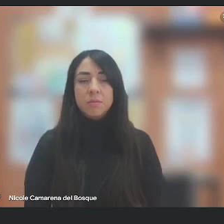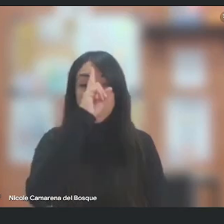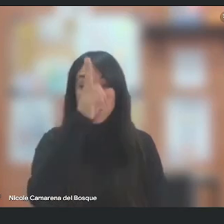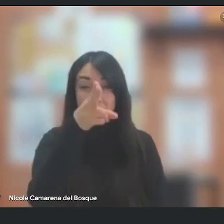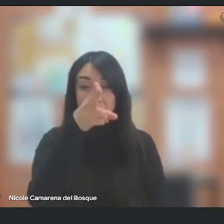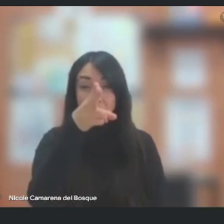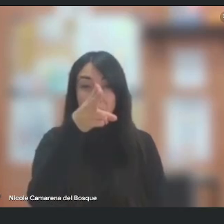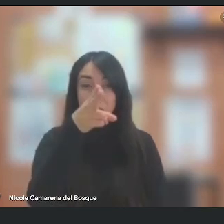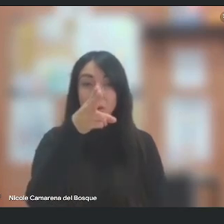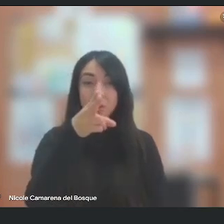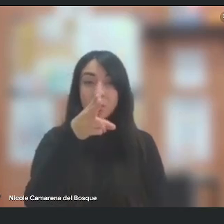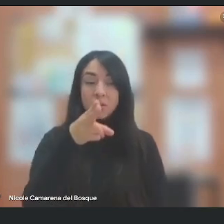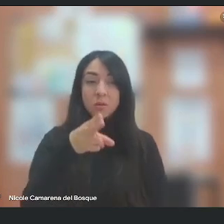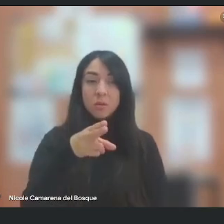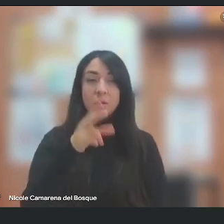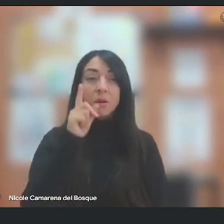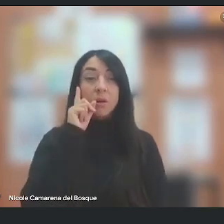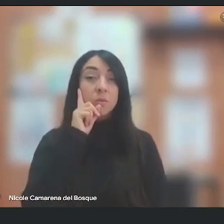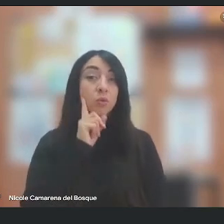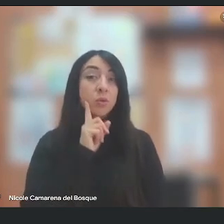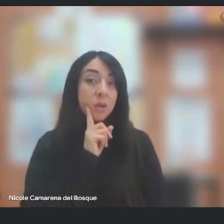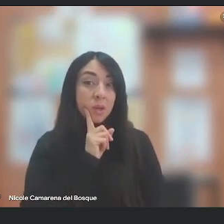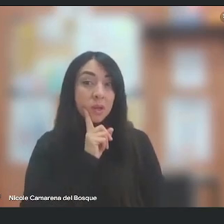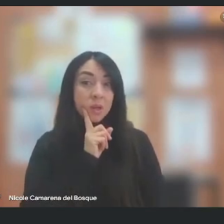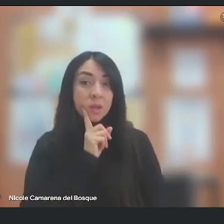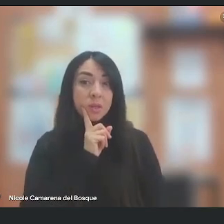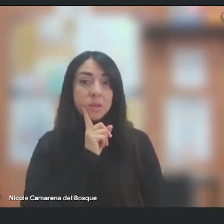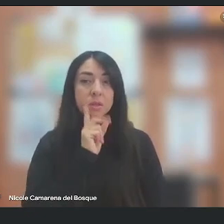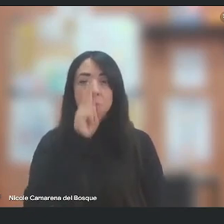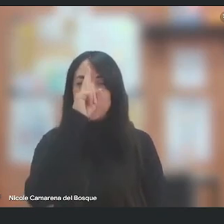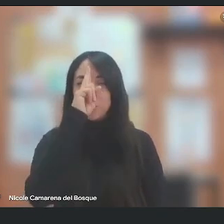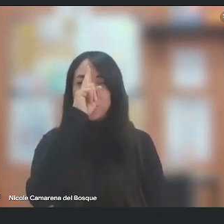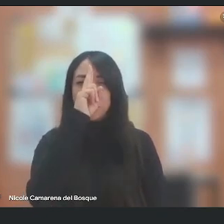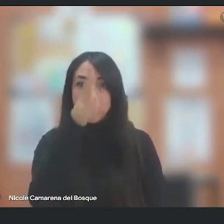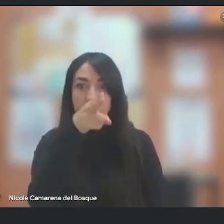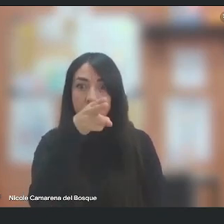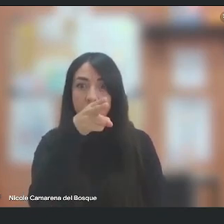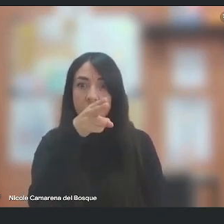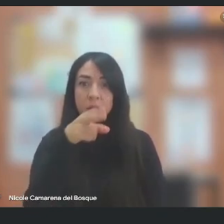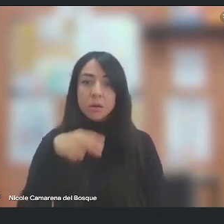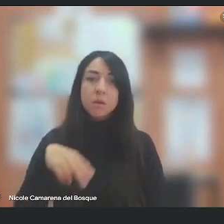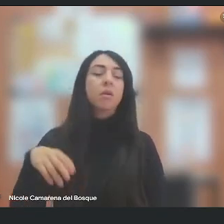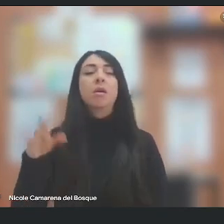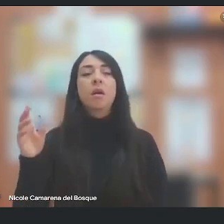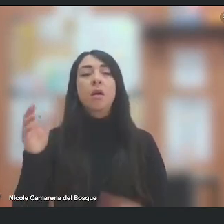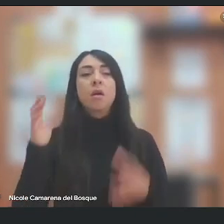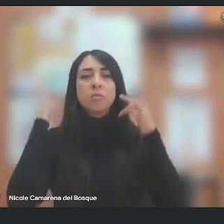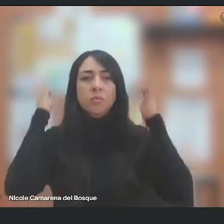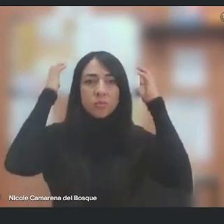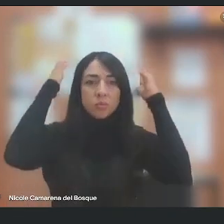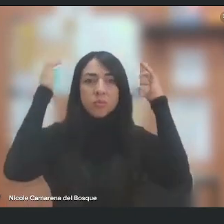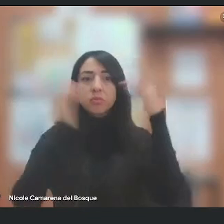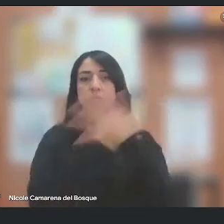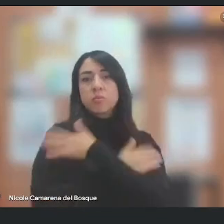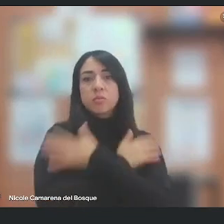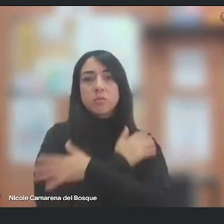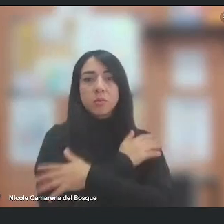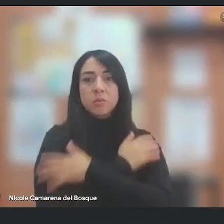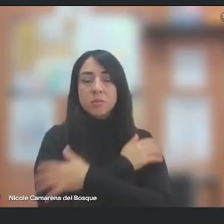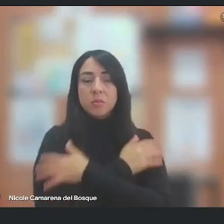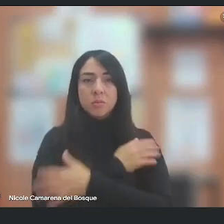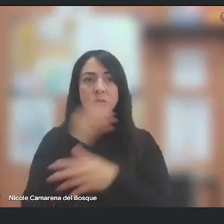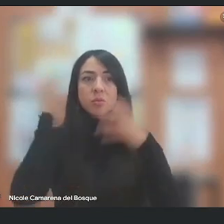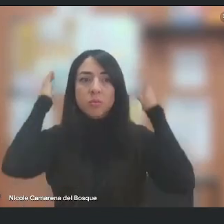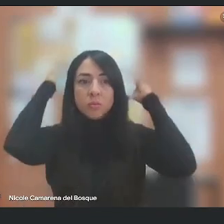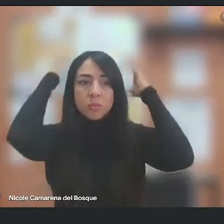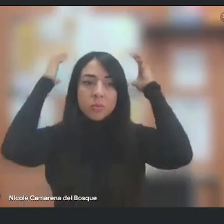de menstruación, que se lavaran los genitales porque creían que eso las podía o los podía volver infértiles, que por